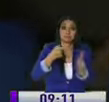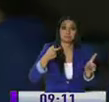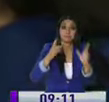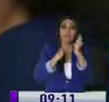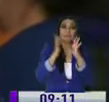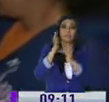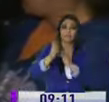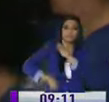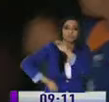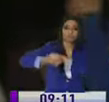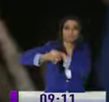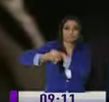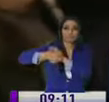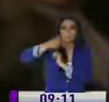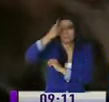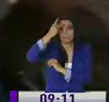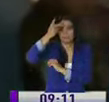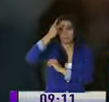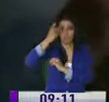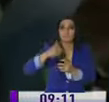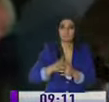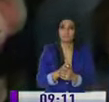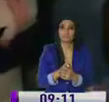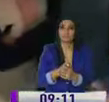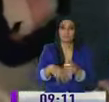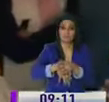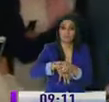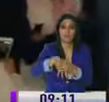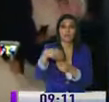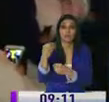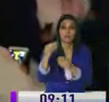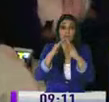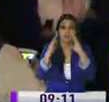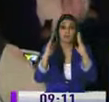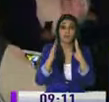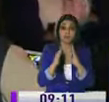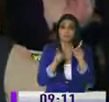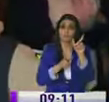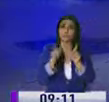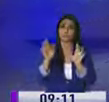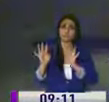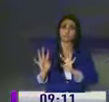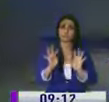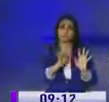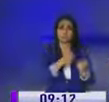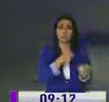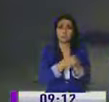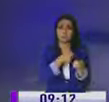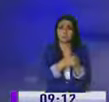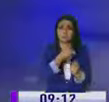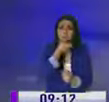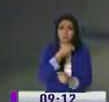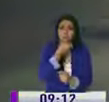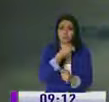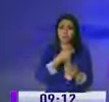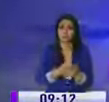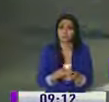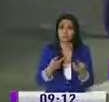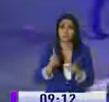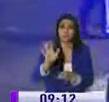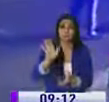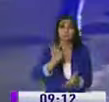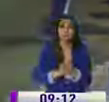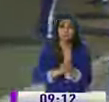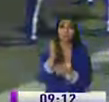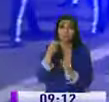abril allá en perú hasta los exteriores de la vivienda llegaron varias personas que apoyaban a la activista mientras tanto la esposa de